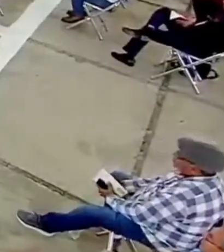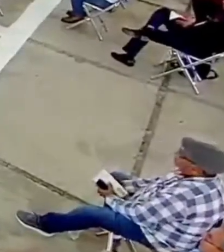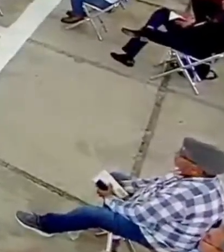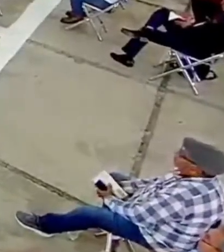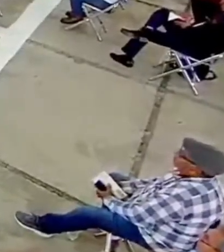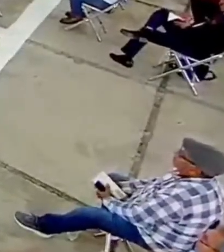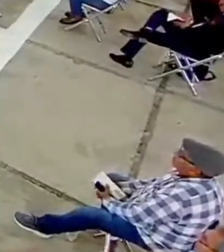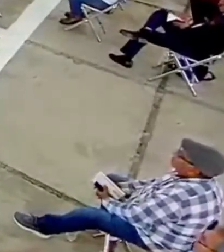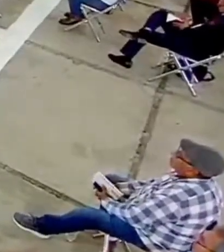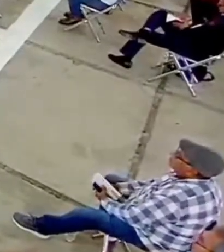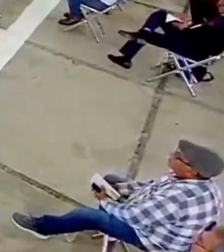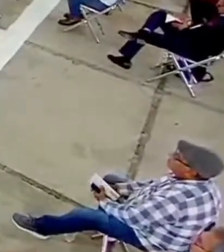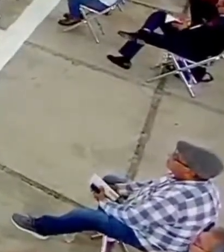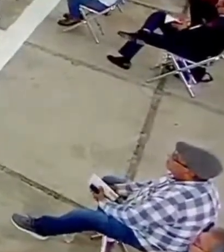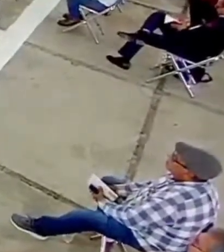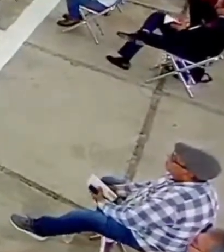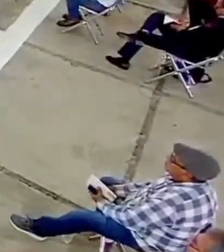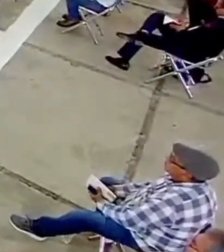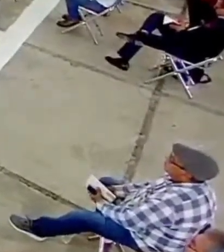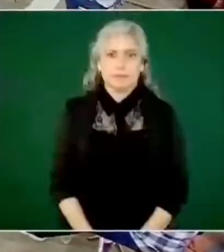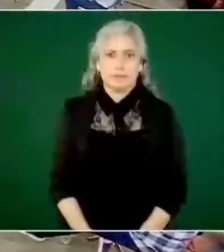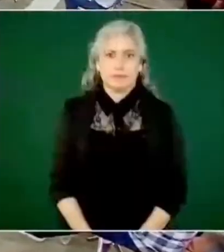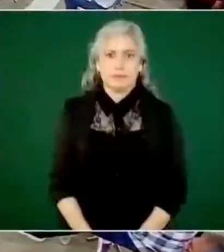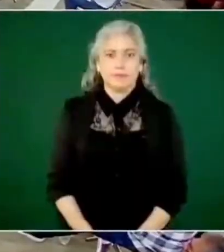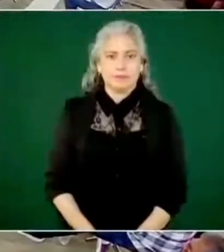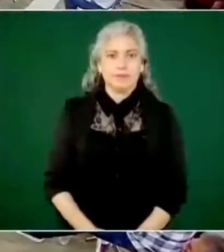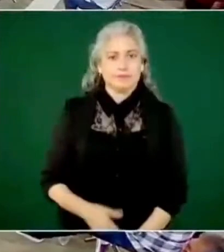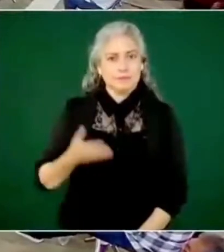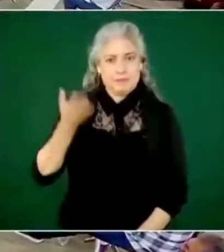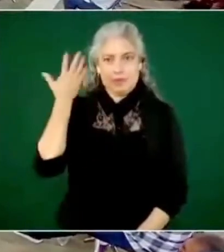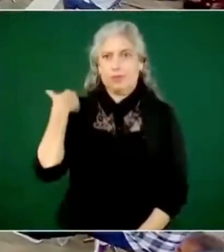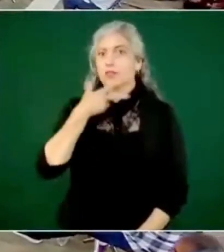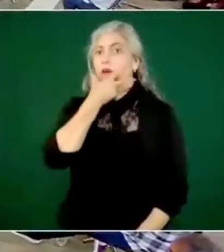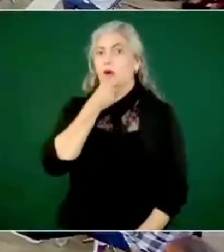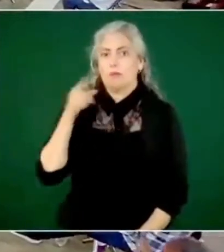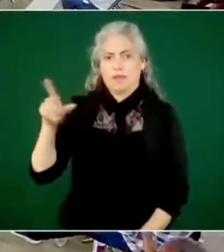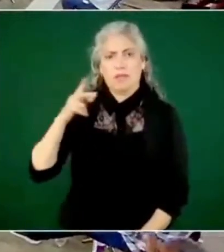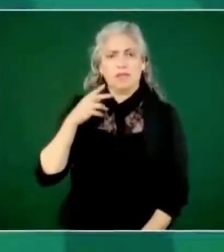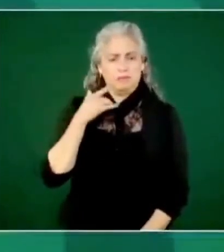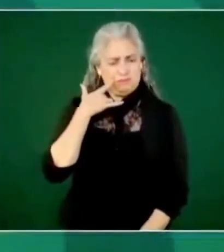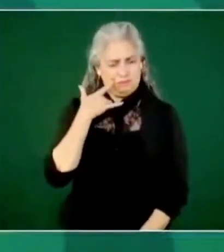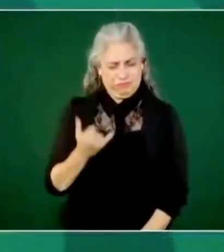Panamá cuando Panamá pertenecía a la Gran Colombia